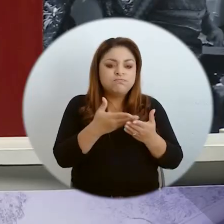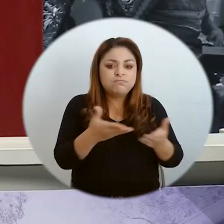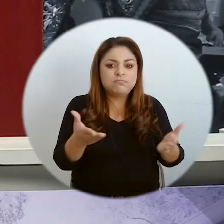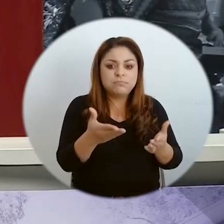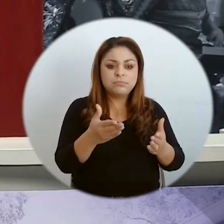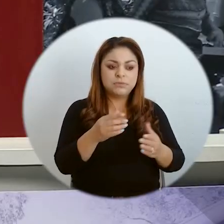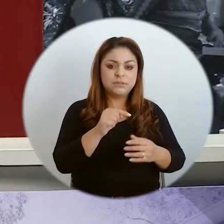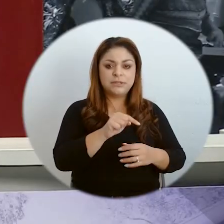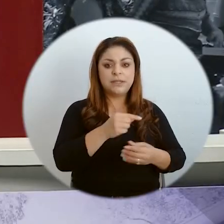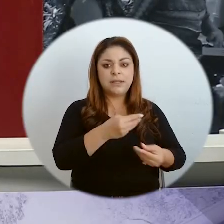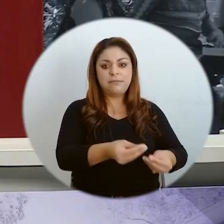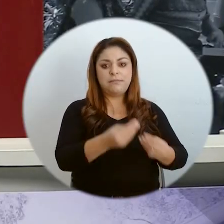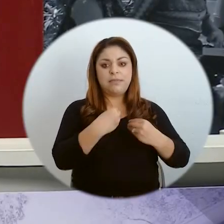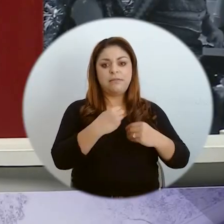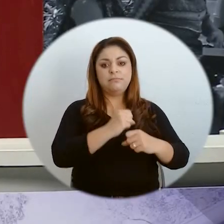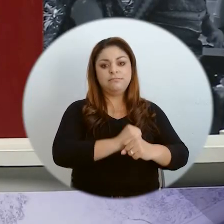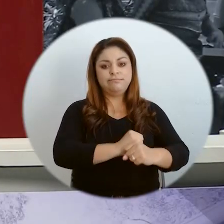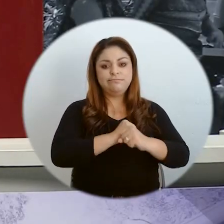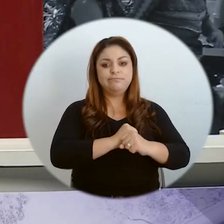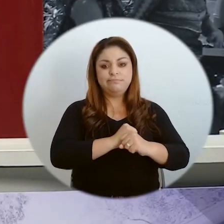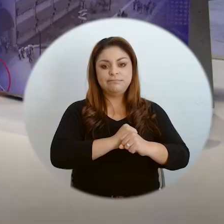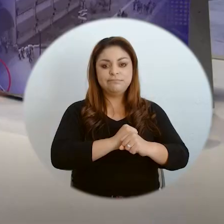genera certezas.